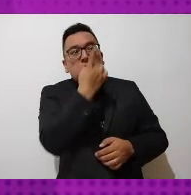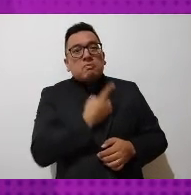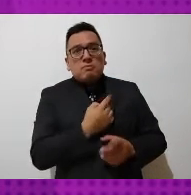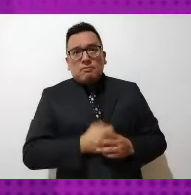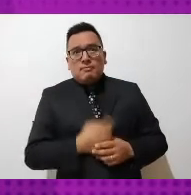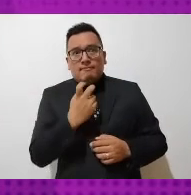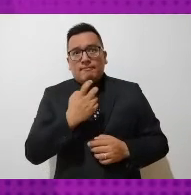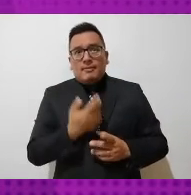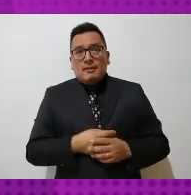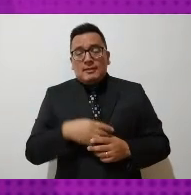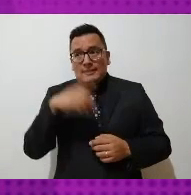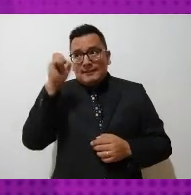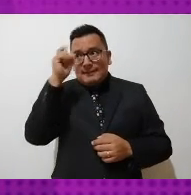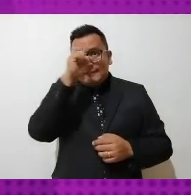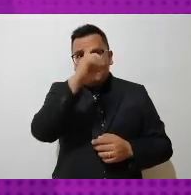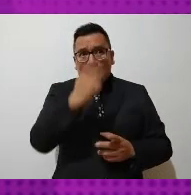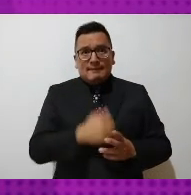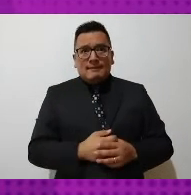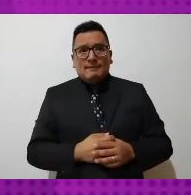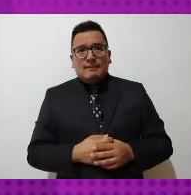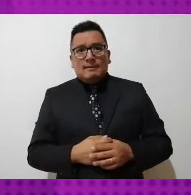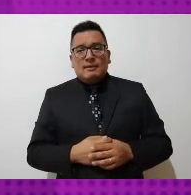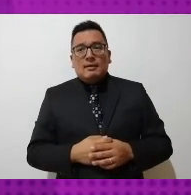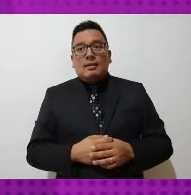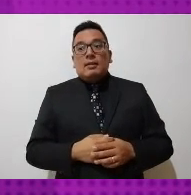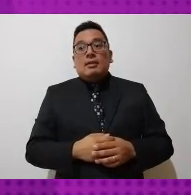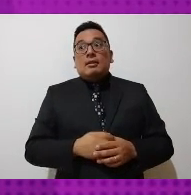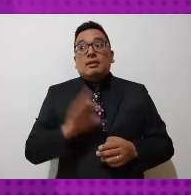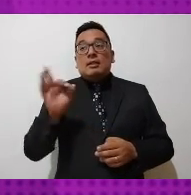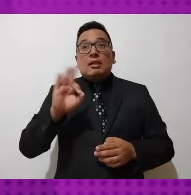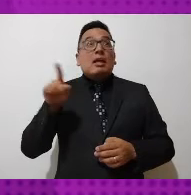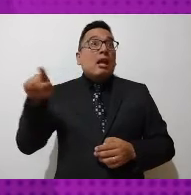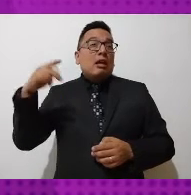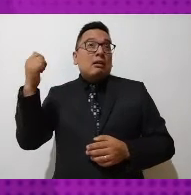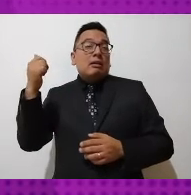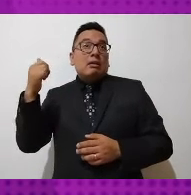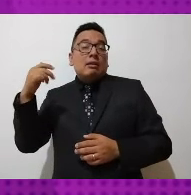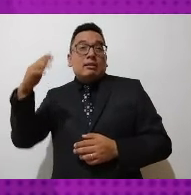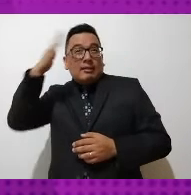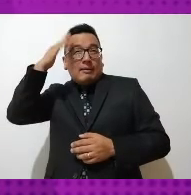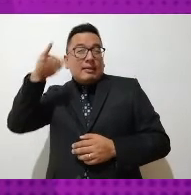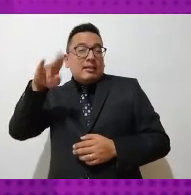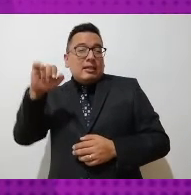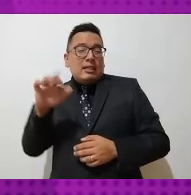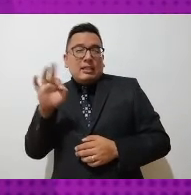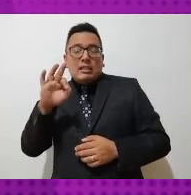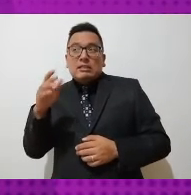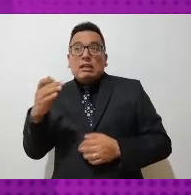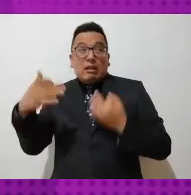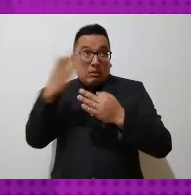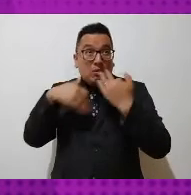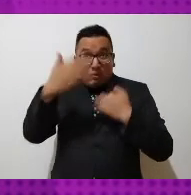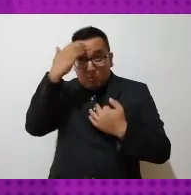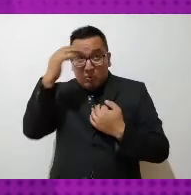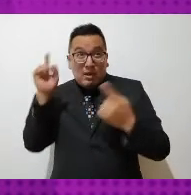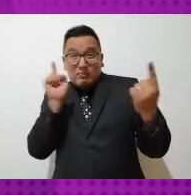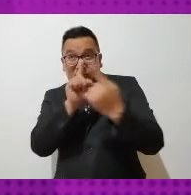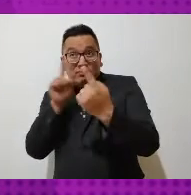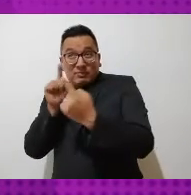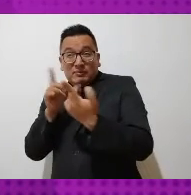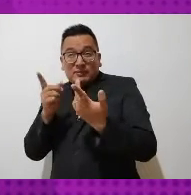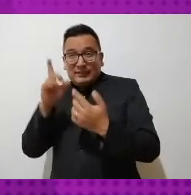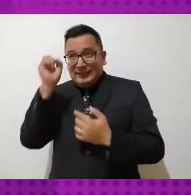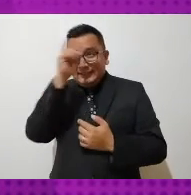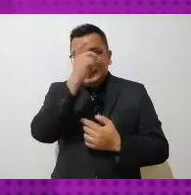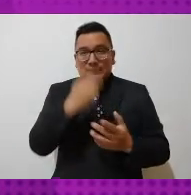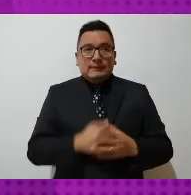muy difícilmente se puede hacer desde el centro, escuchar a la comunidad que está siendo disminuida en sus derechos